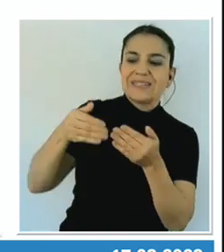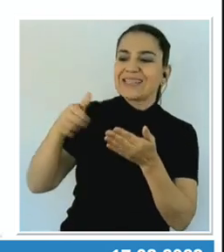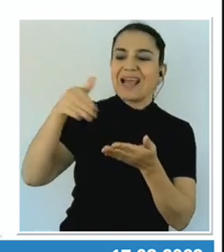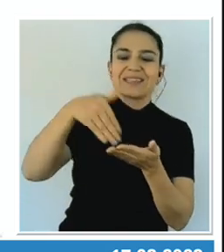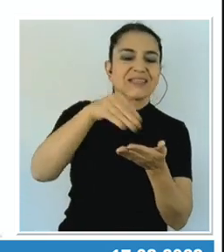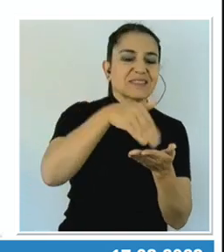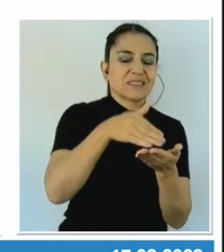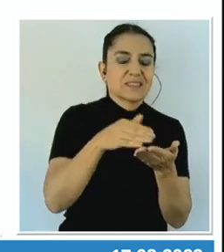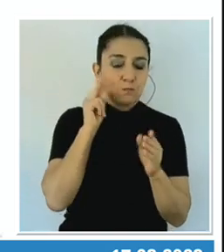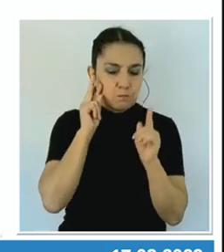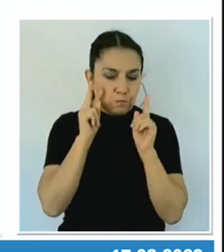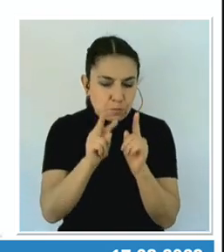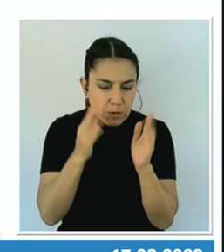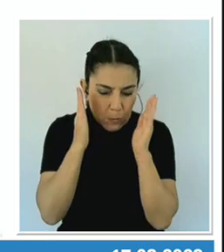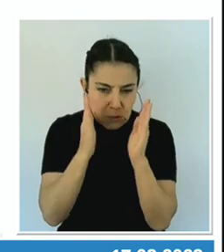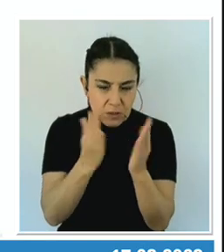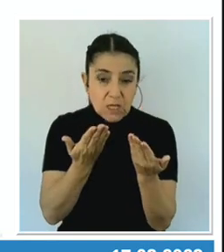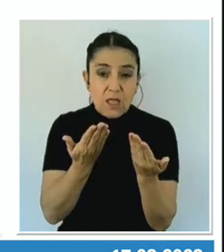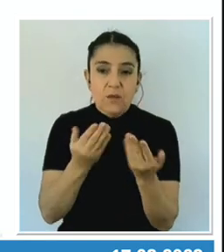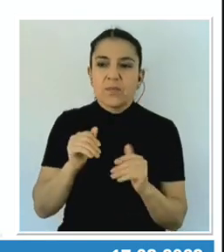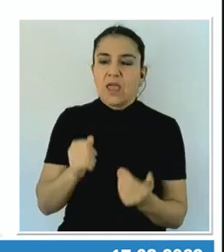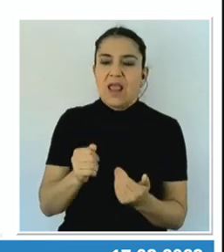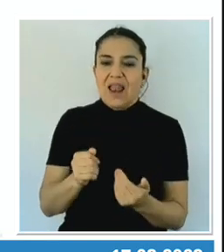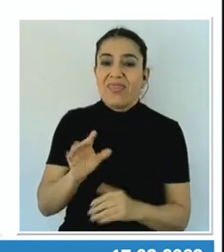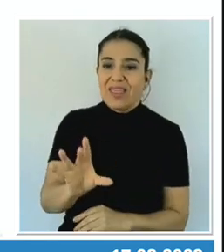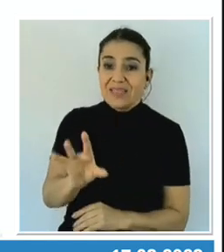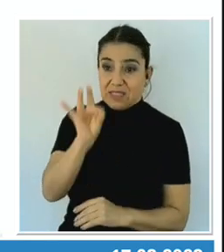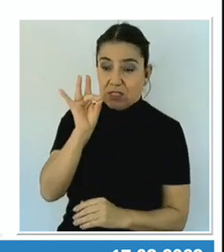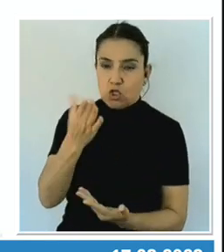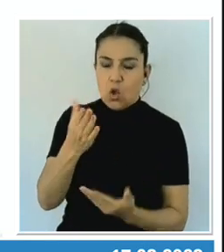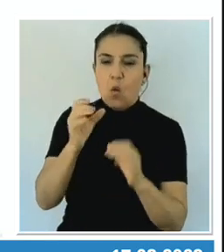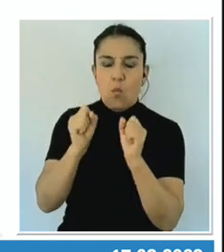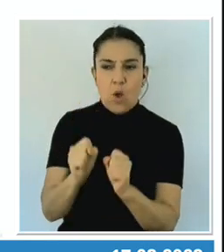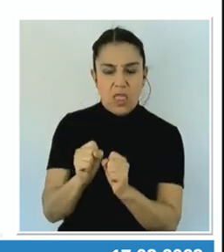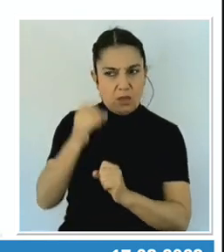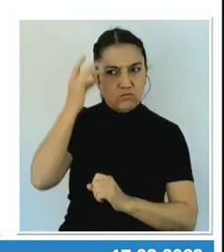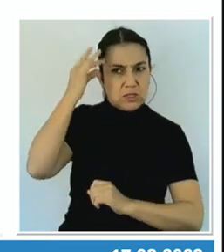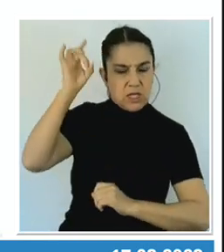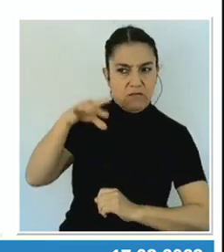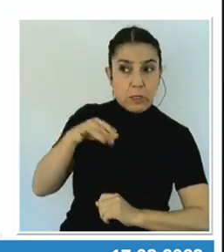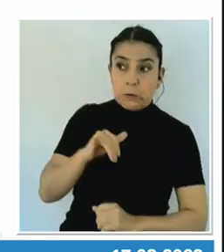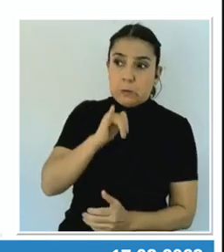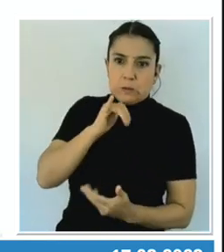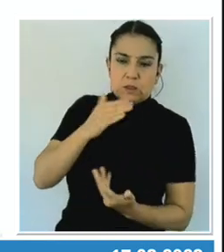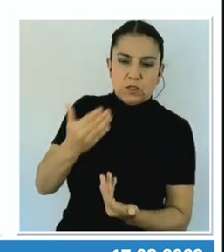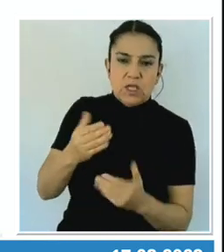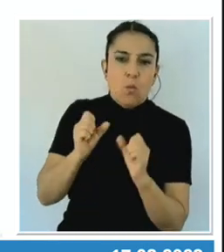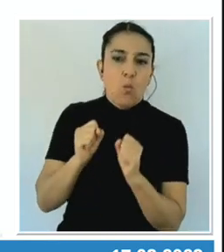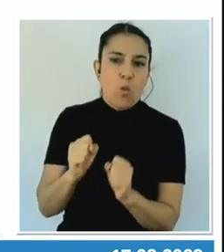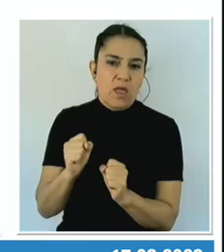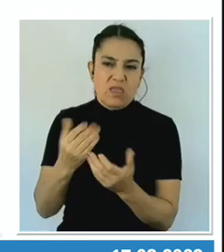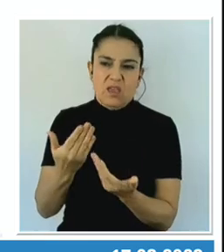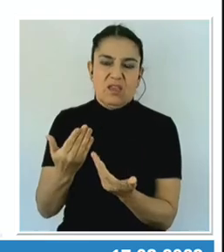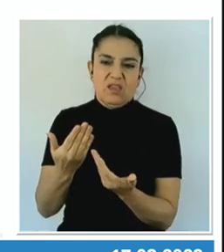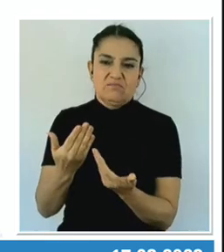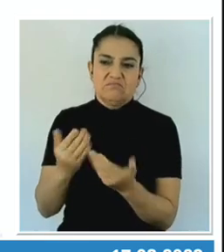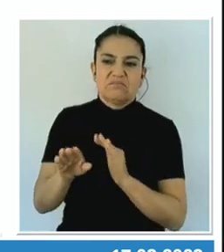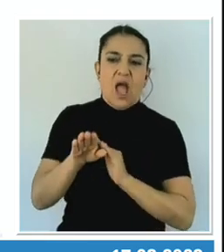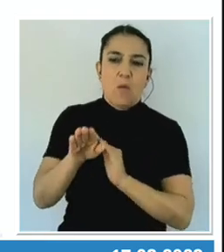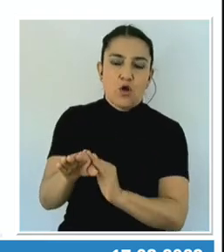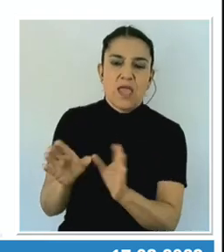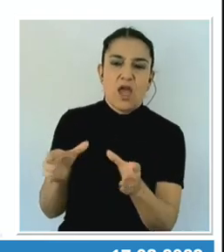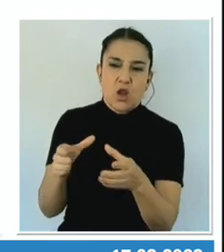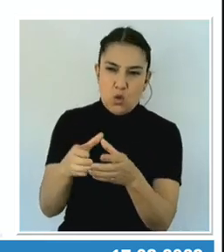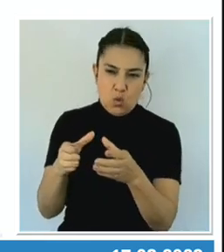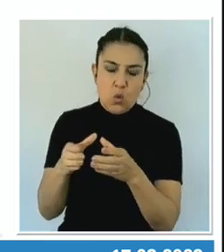ser consciente o inconsciente, puede hacer un flaco favor a los grupos que ya definí, ¿no?, que tienen más